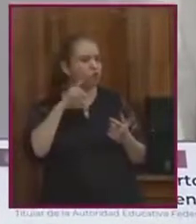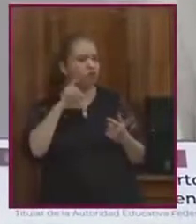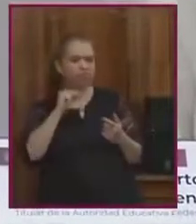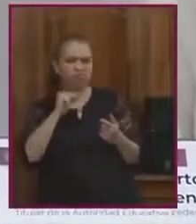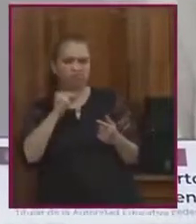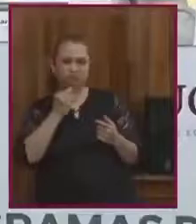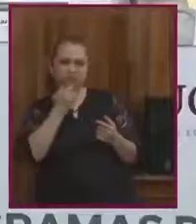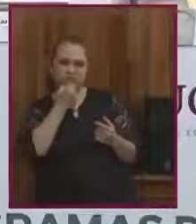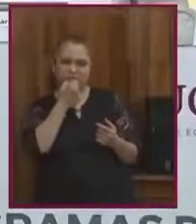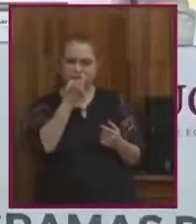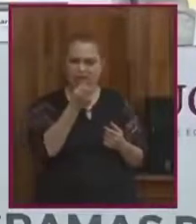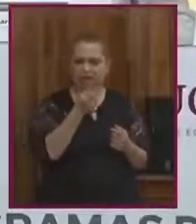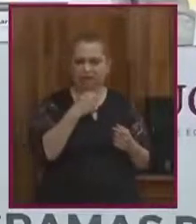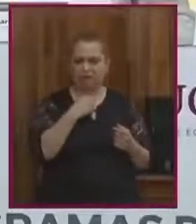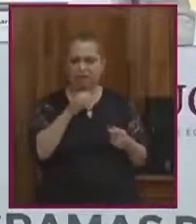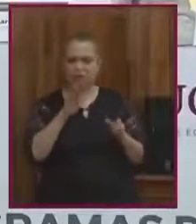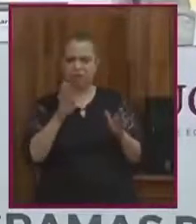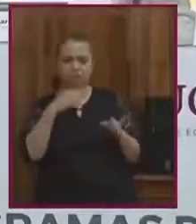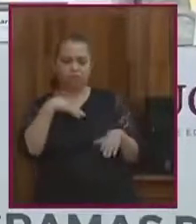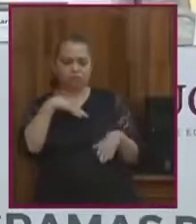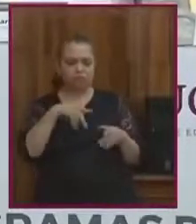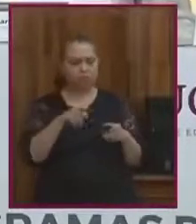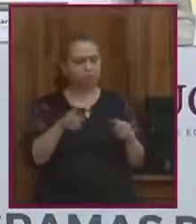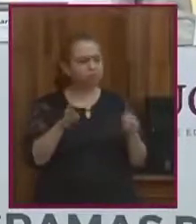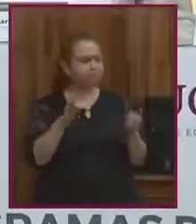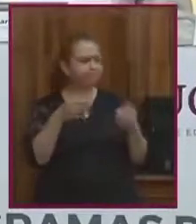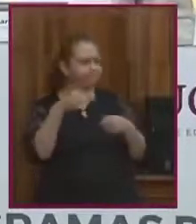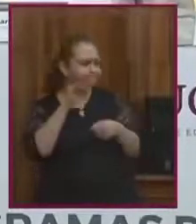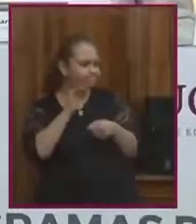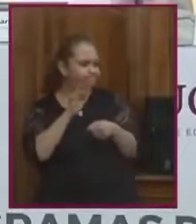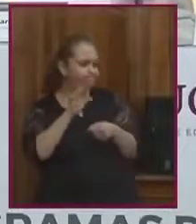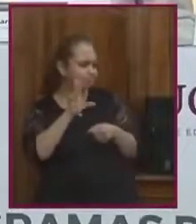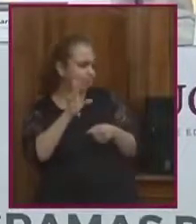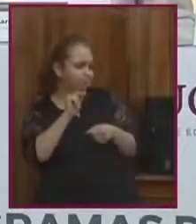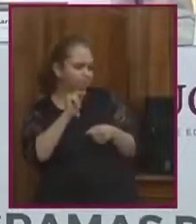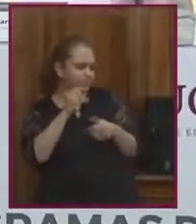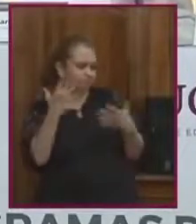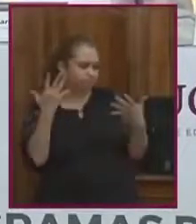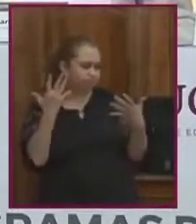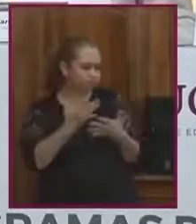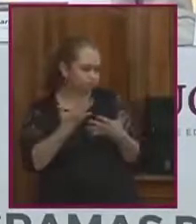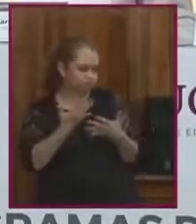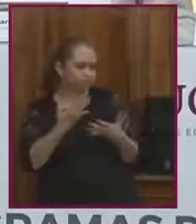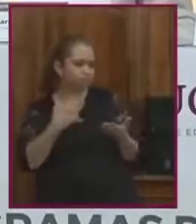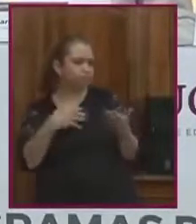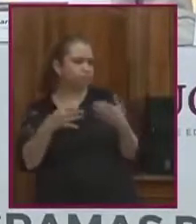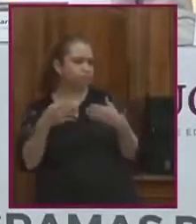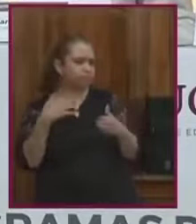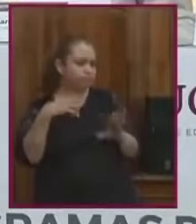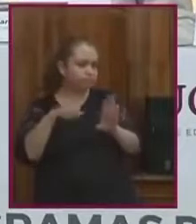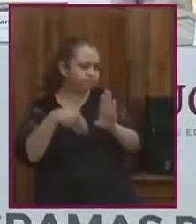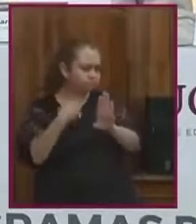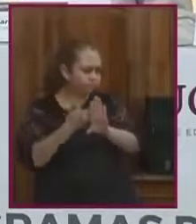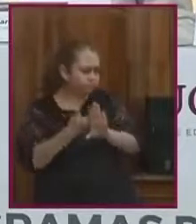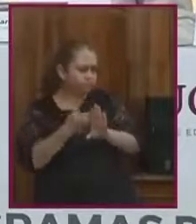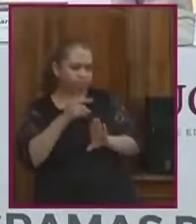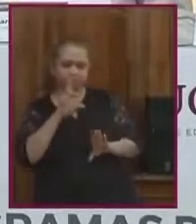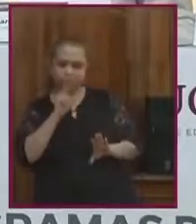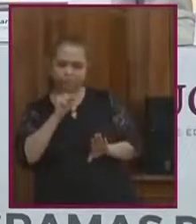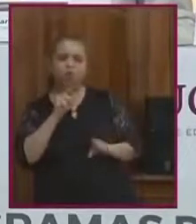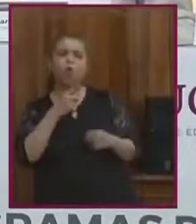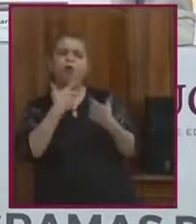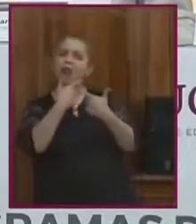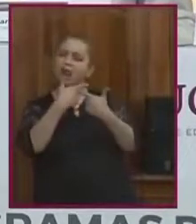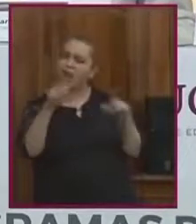habido un reproche o ni siquiera alguien que diga esto es una mala idea. Esto a mí me da mucha confianza para hablar en libertad,